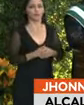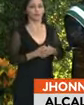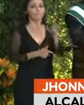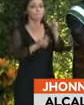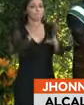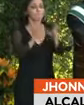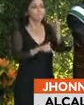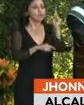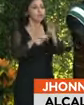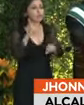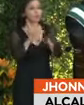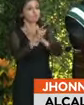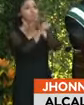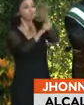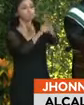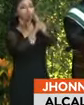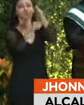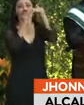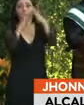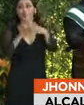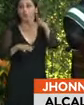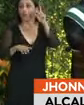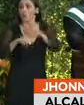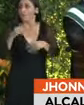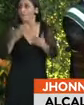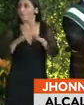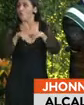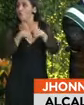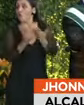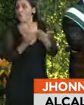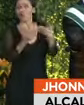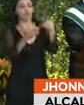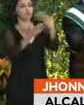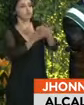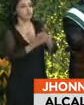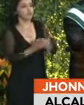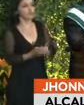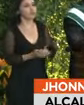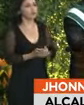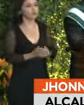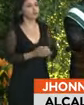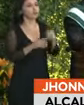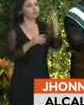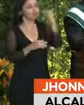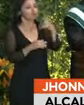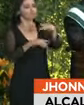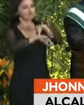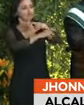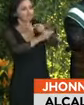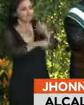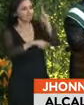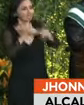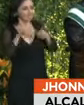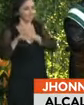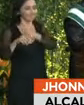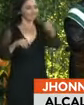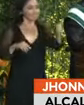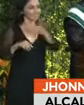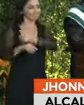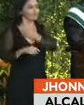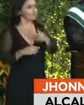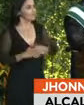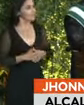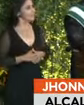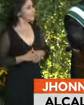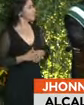gente que no podía ni llegar a sus casas porque no tenían las condiciones de una vía pavimentada para entrar y salir a sus